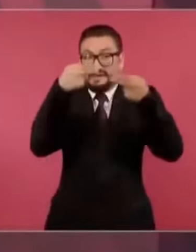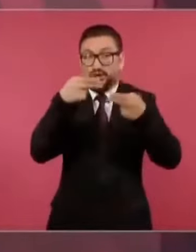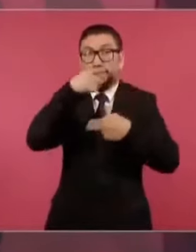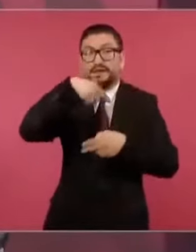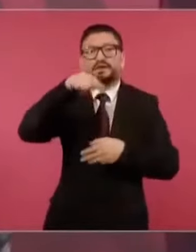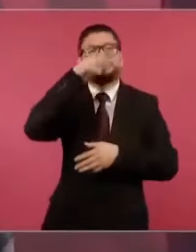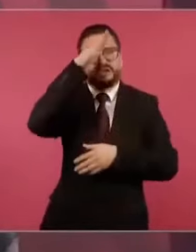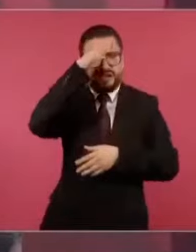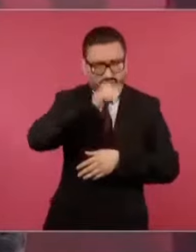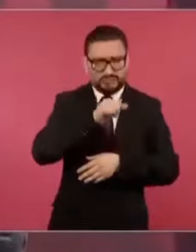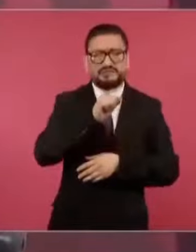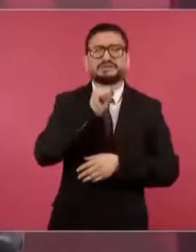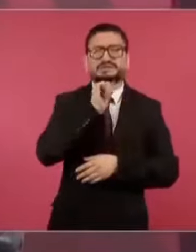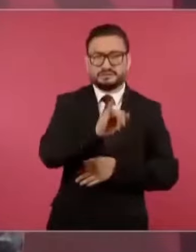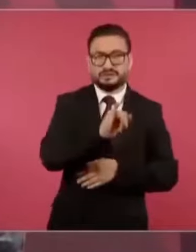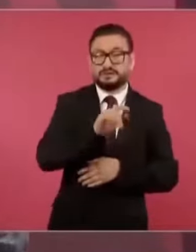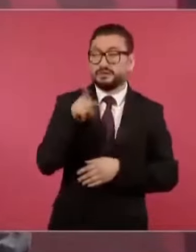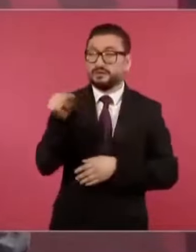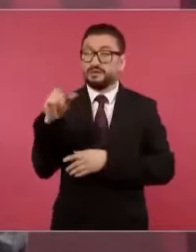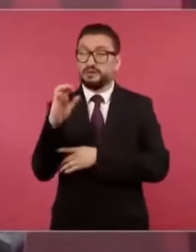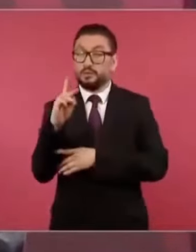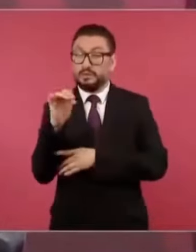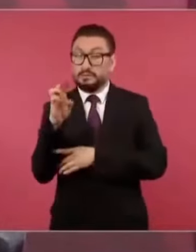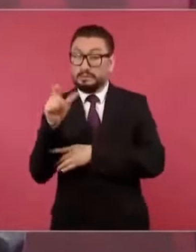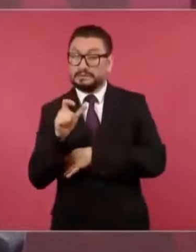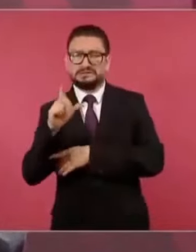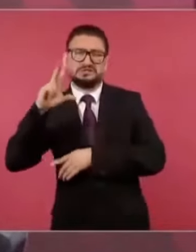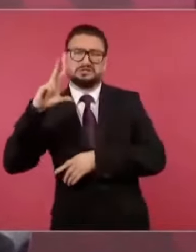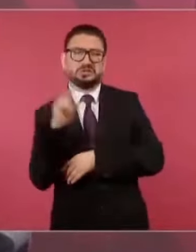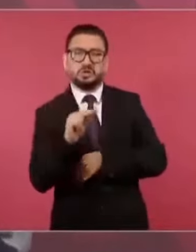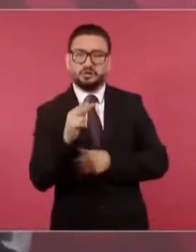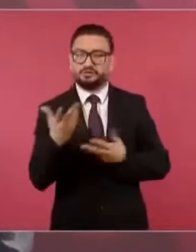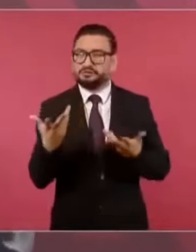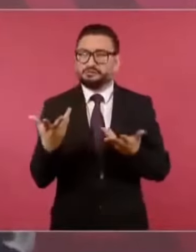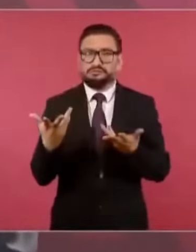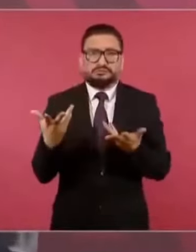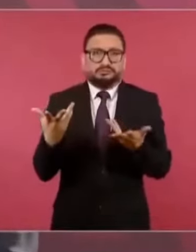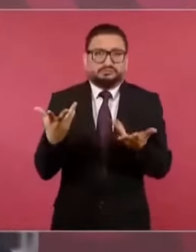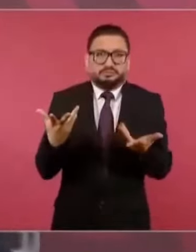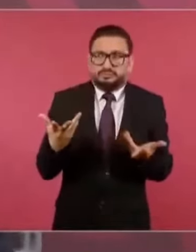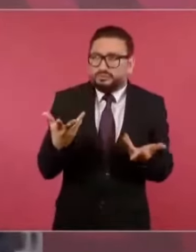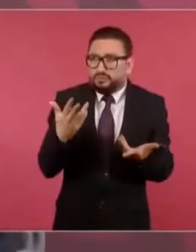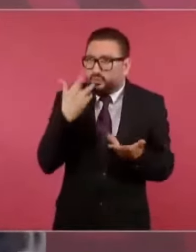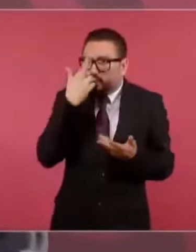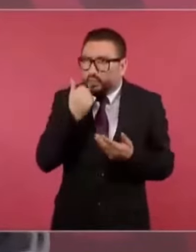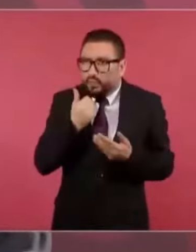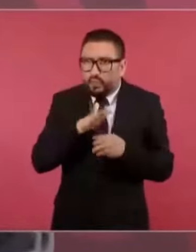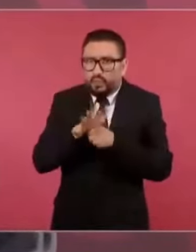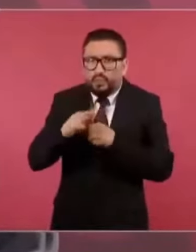¿Y los de Coparmex? No. Y no había ninguna razón